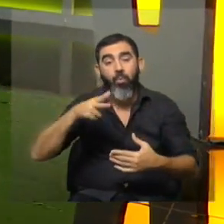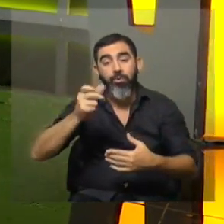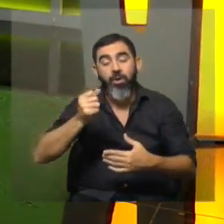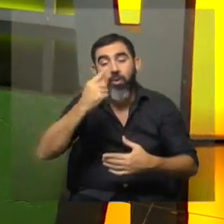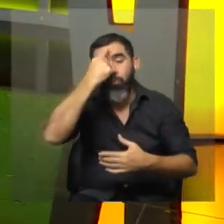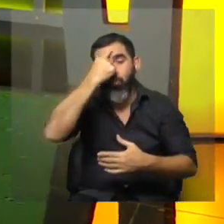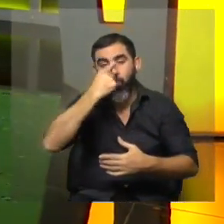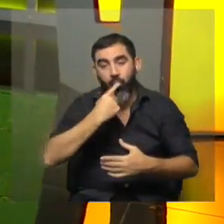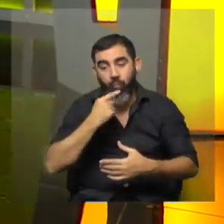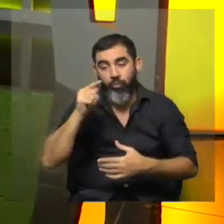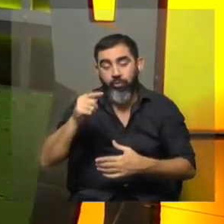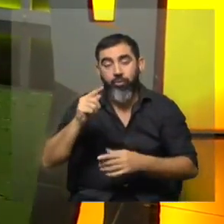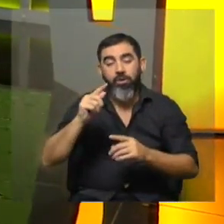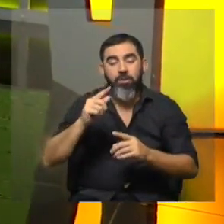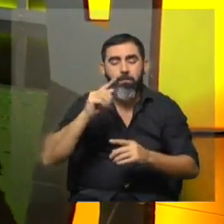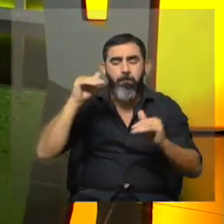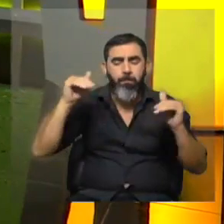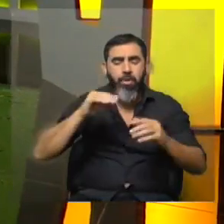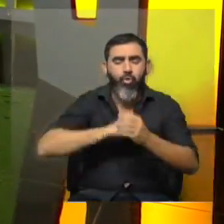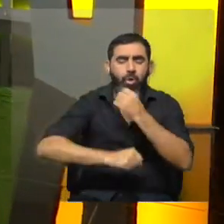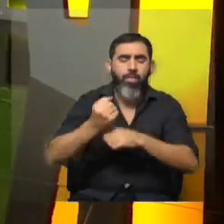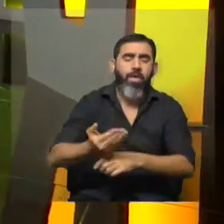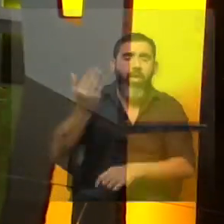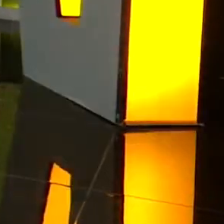las Bochas y de cientos de millones de años para atrás.